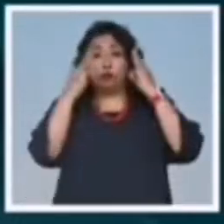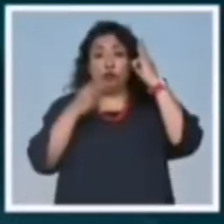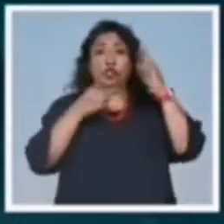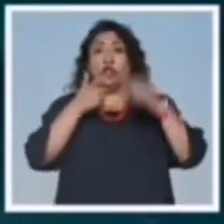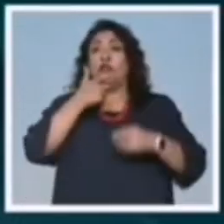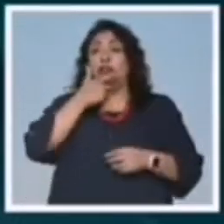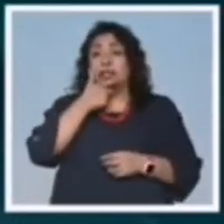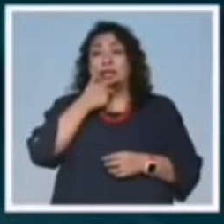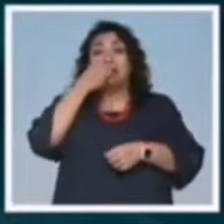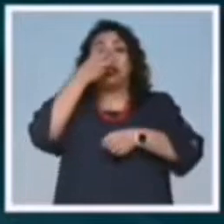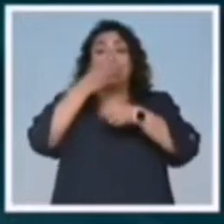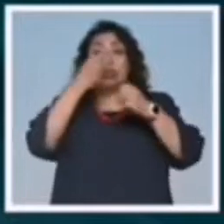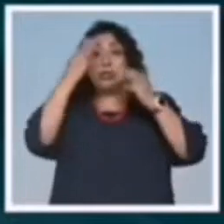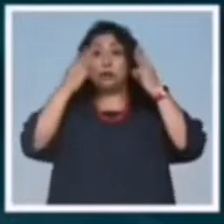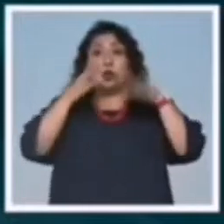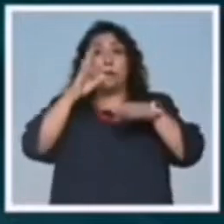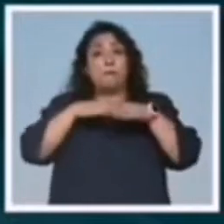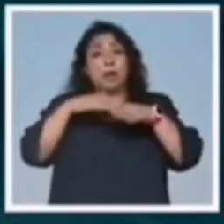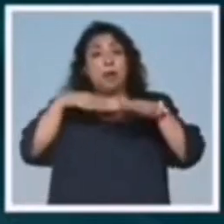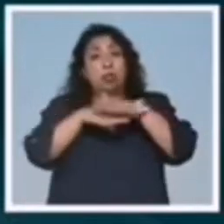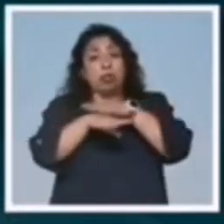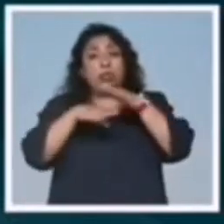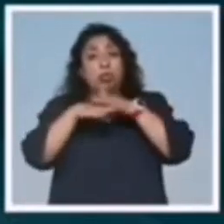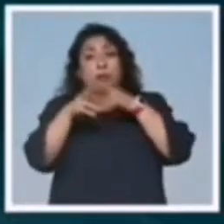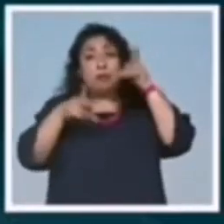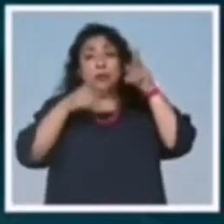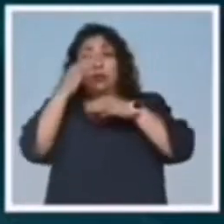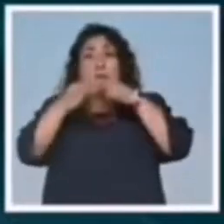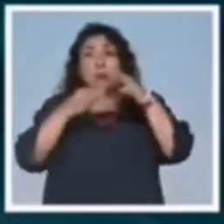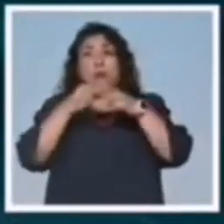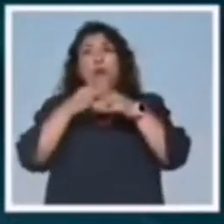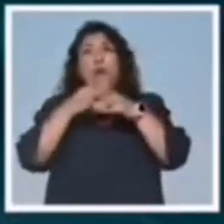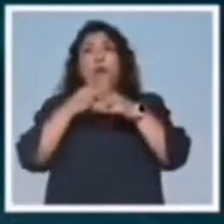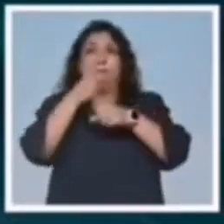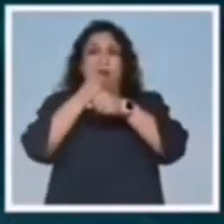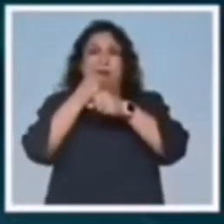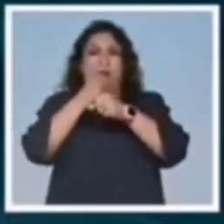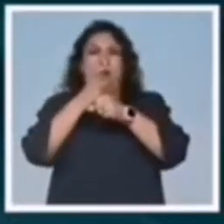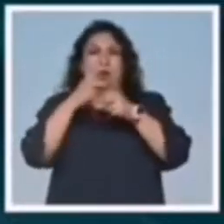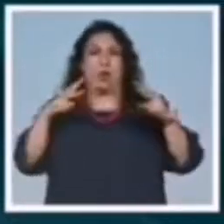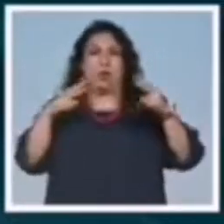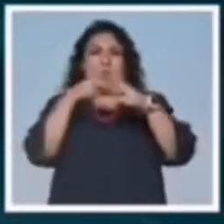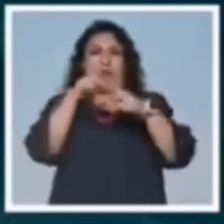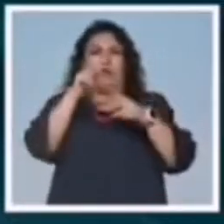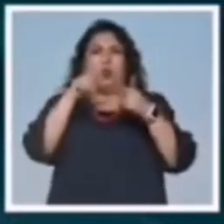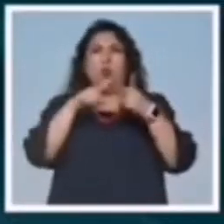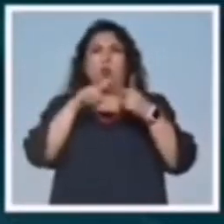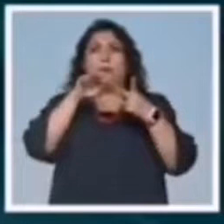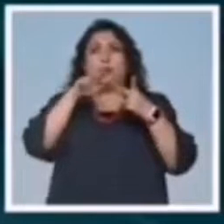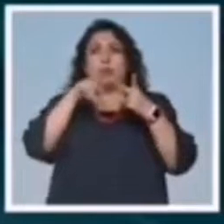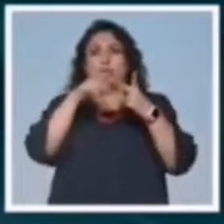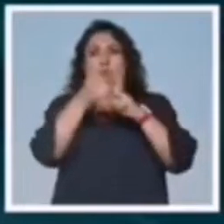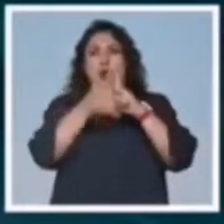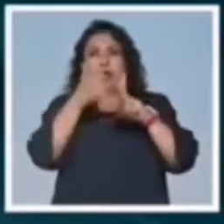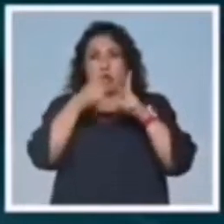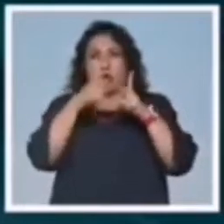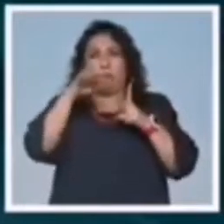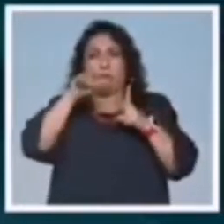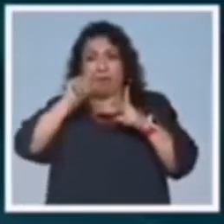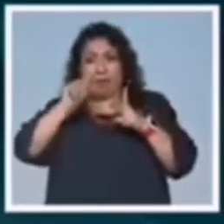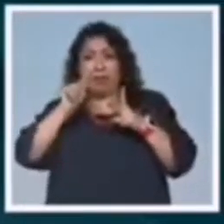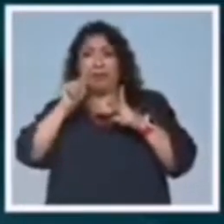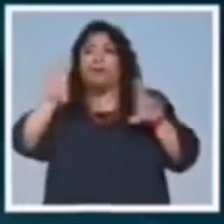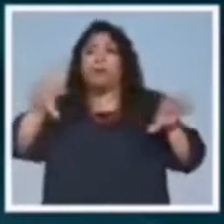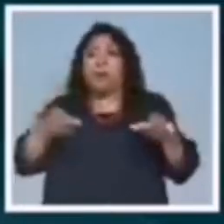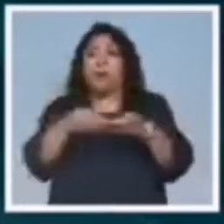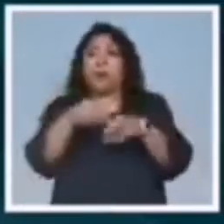Museo Británico es el tercer museo más visitado del mundo, por detrás del Louvre de París y del Metropolitan Museum de Nueva York. Su